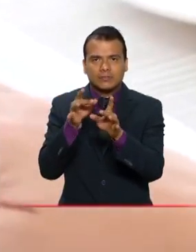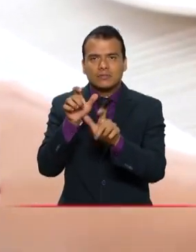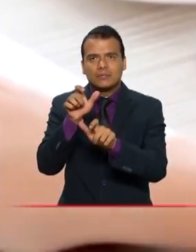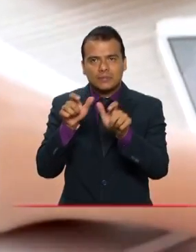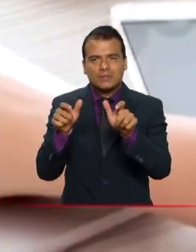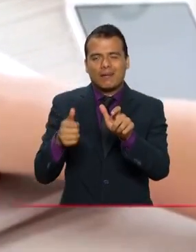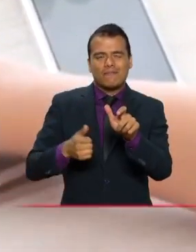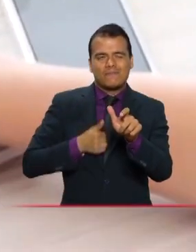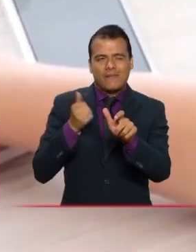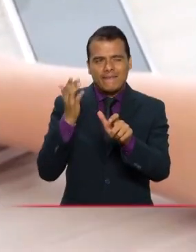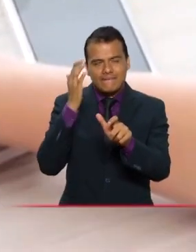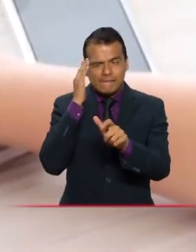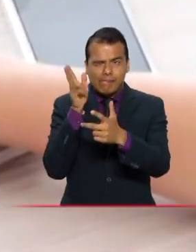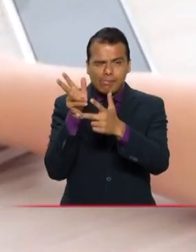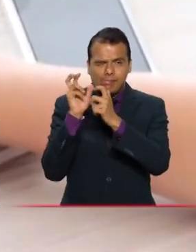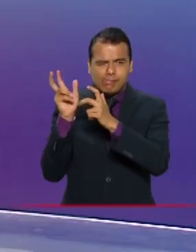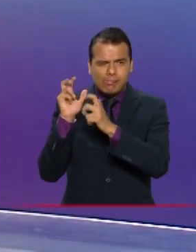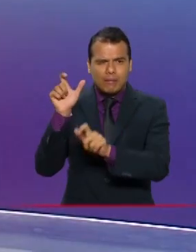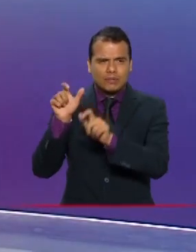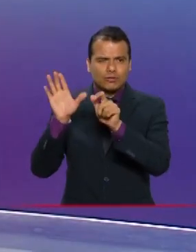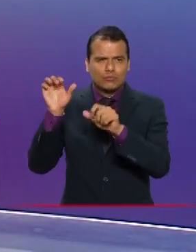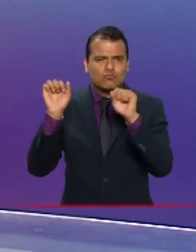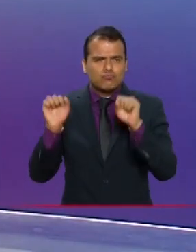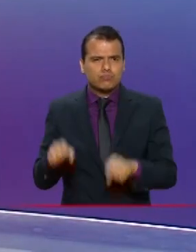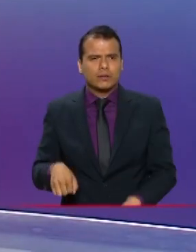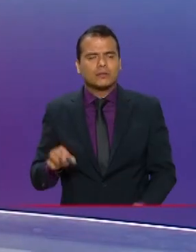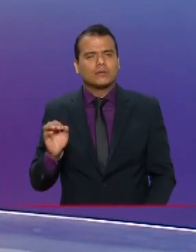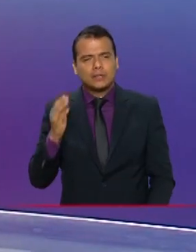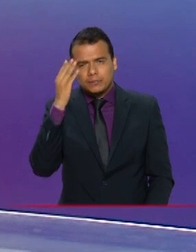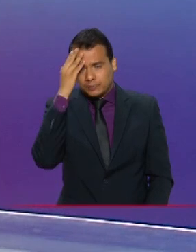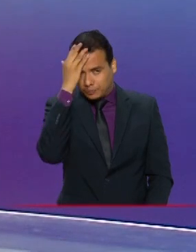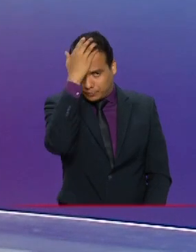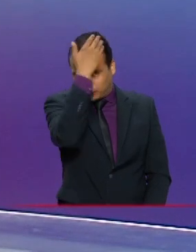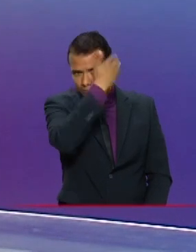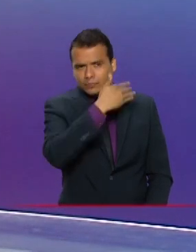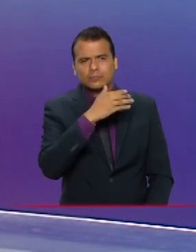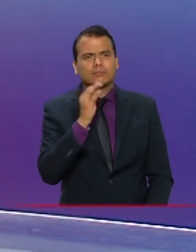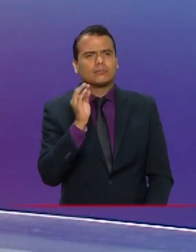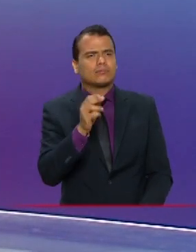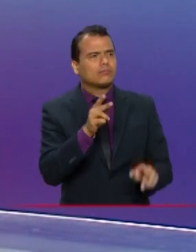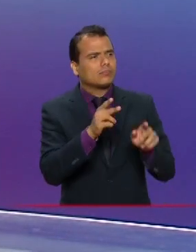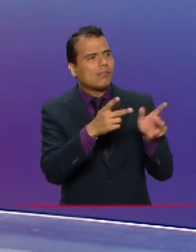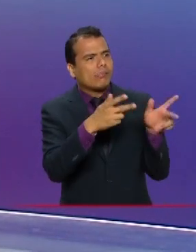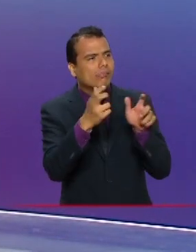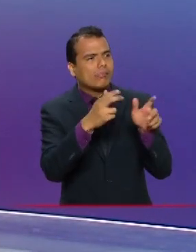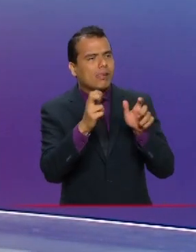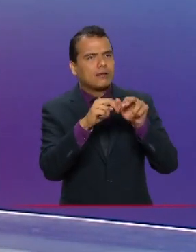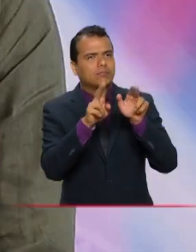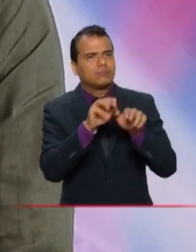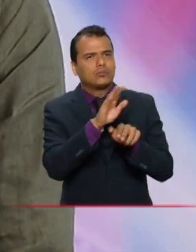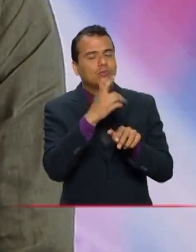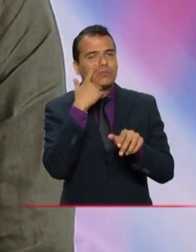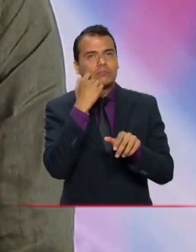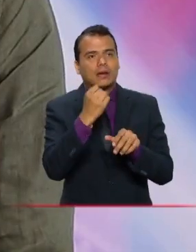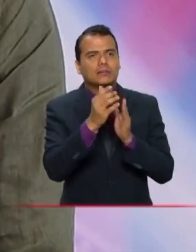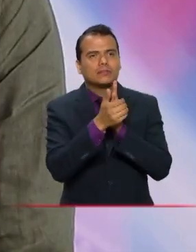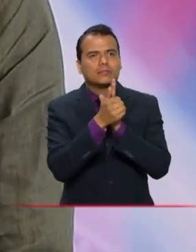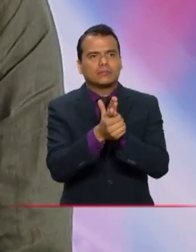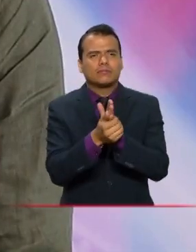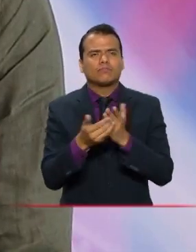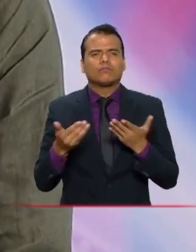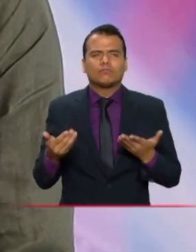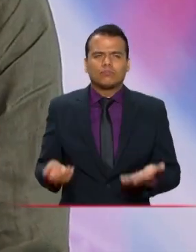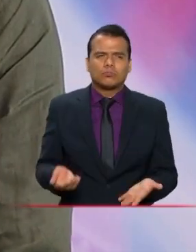saben que esta es una buena época. ¿Cuál es la modalidad más frecuente de ciberataque por estos días? En personas tenemos